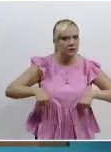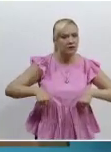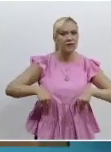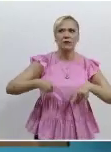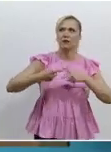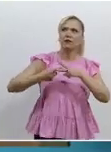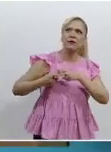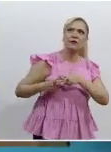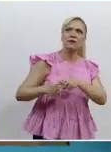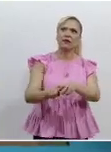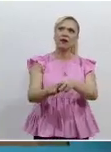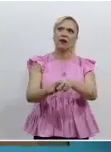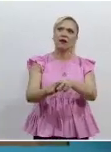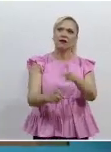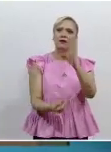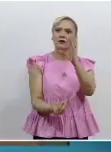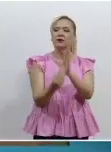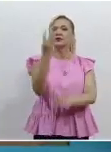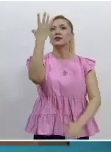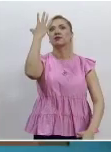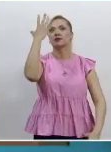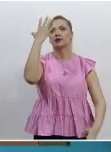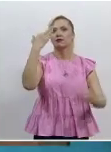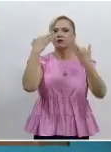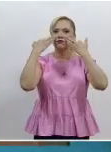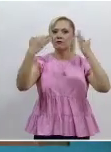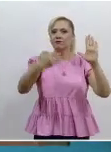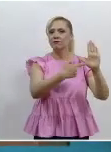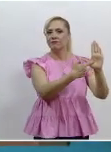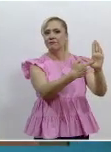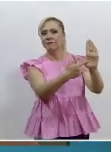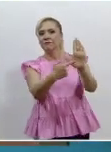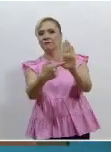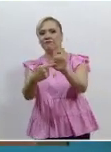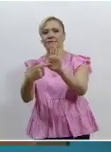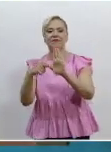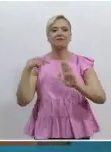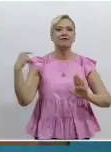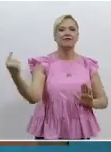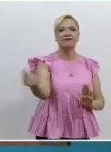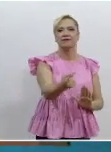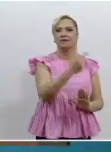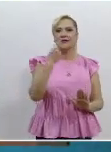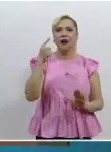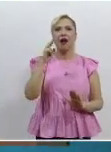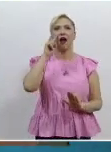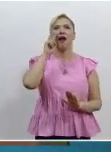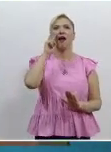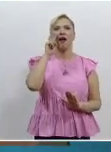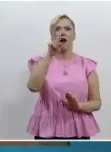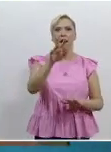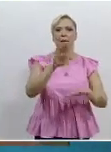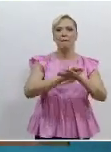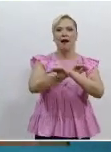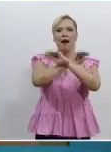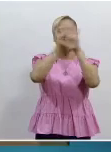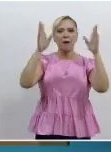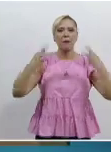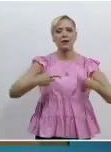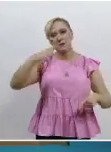el inicio de una nueva etapa que seguramente permitirá una mayor vinculación entre la